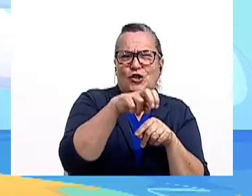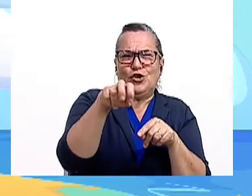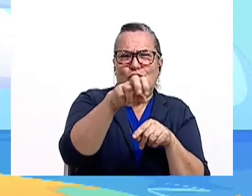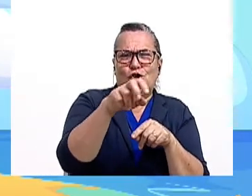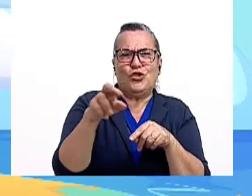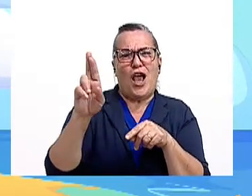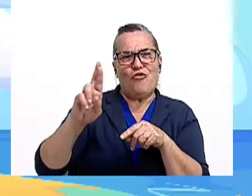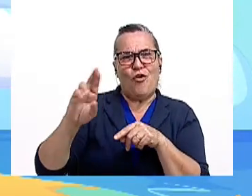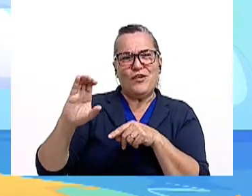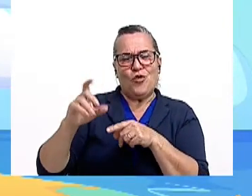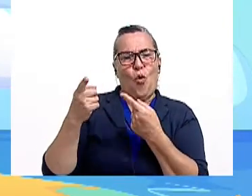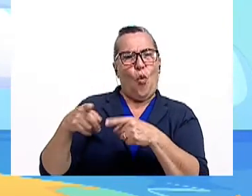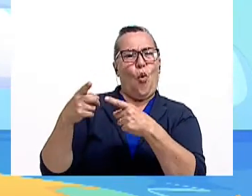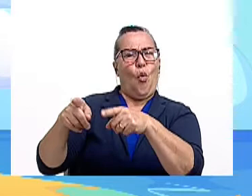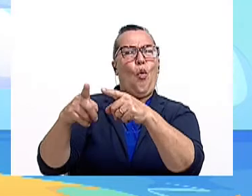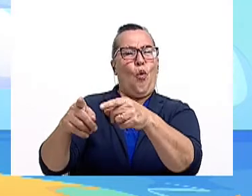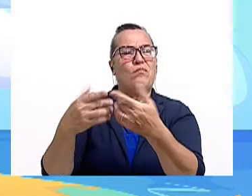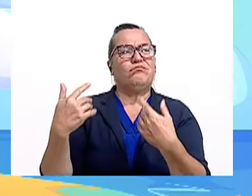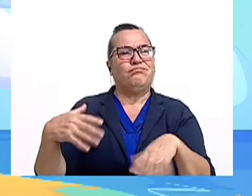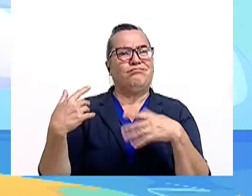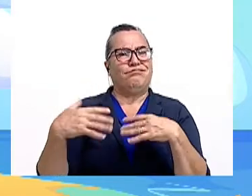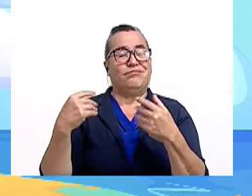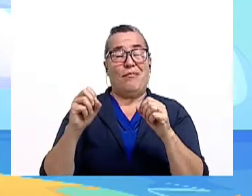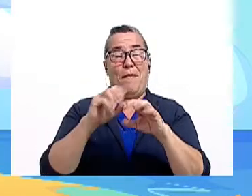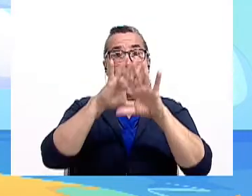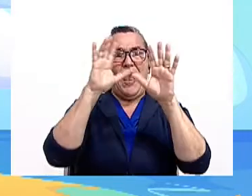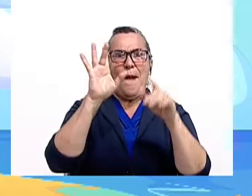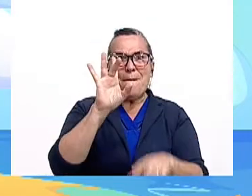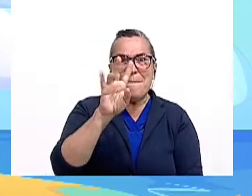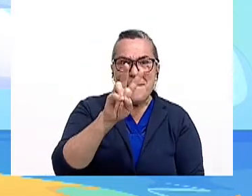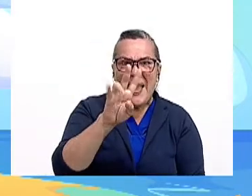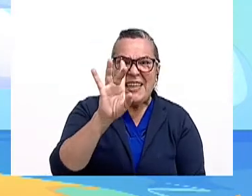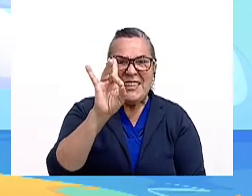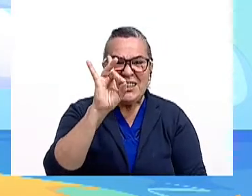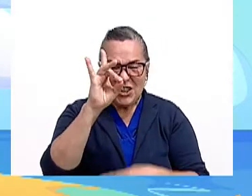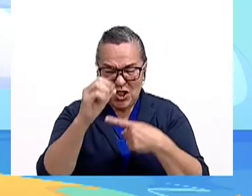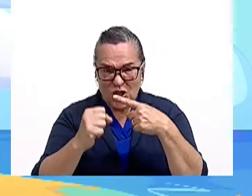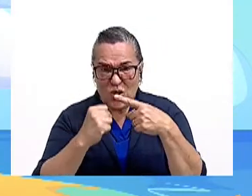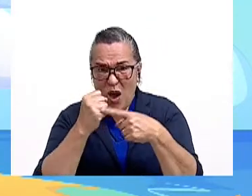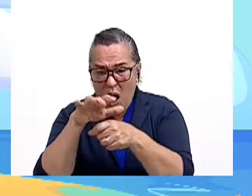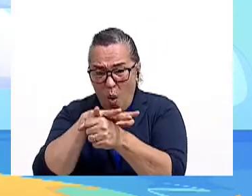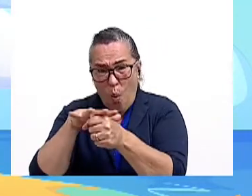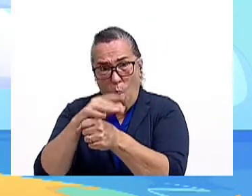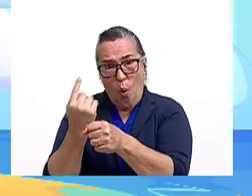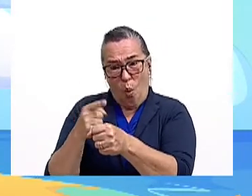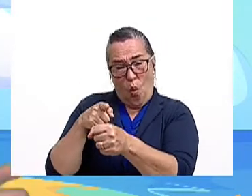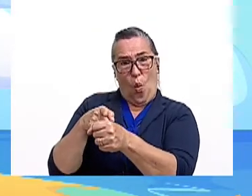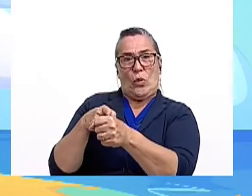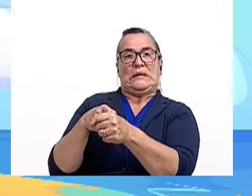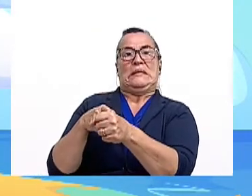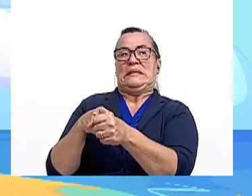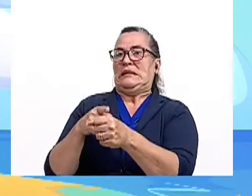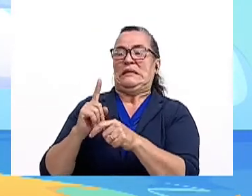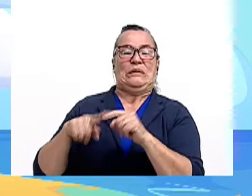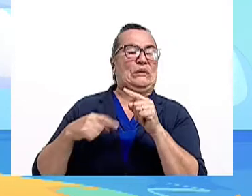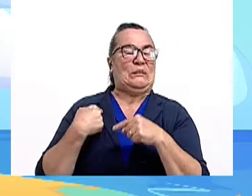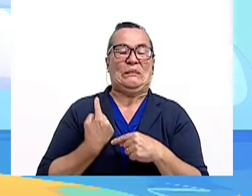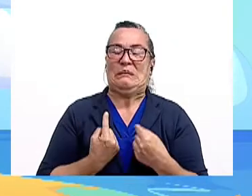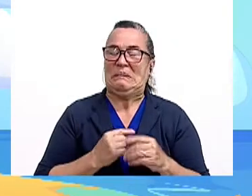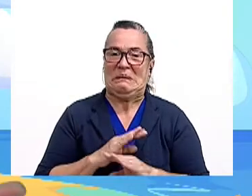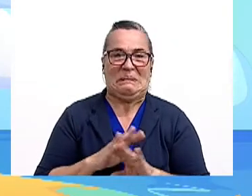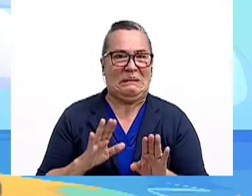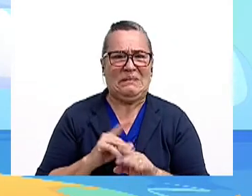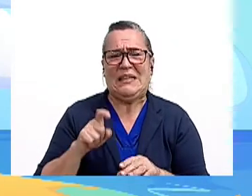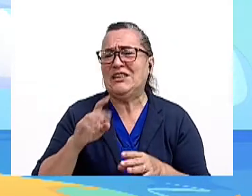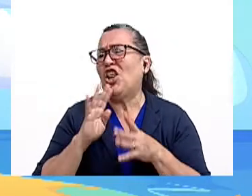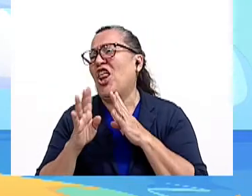a Robinson Crusoe. Imagínense estar 28 años en una isla desierta. Ay, yo no podría.